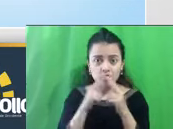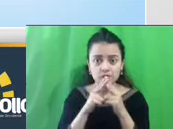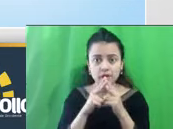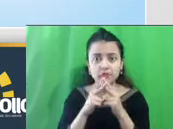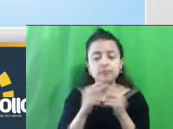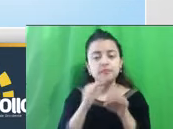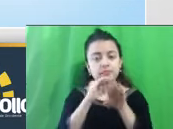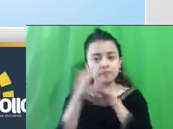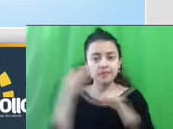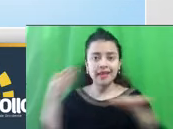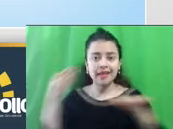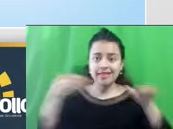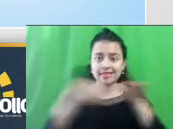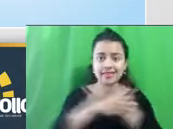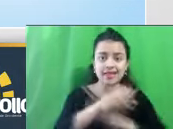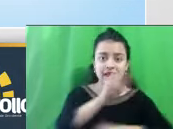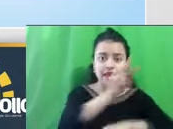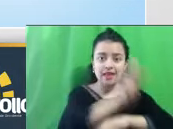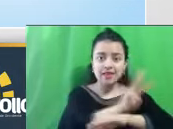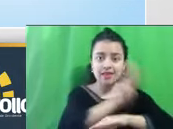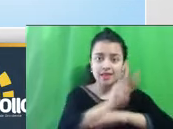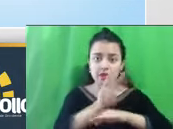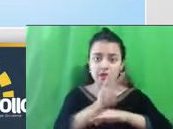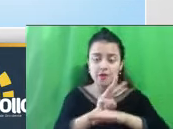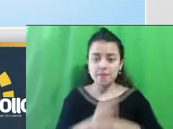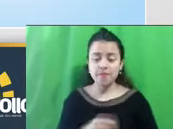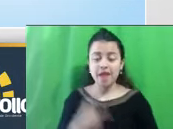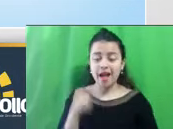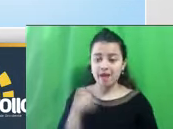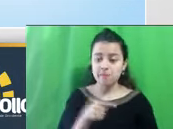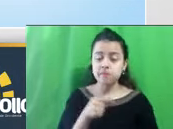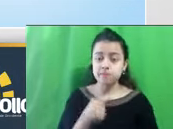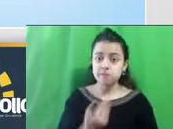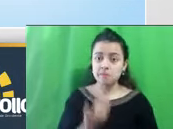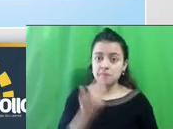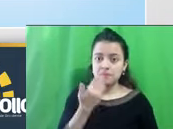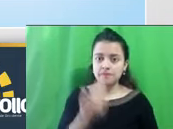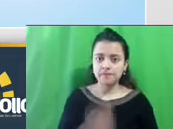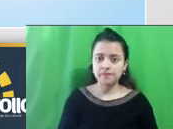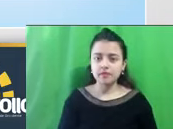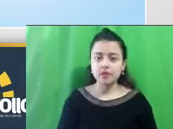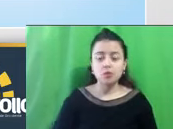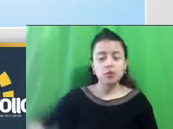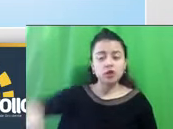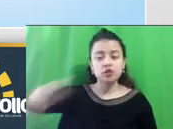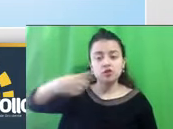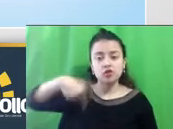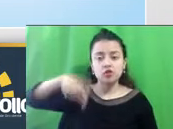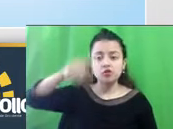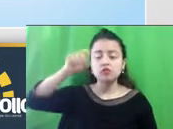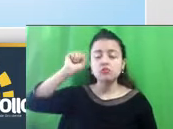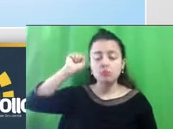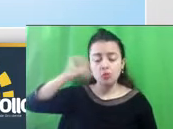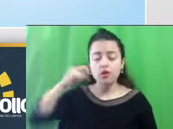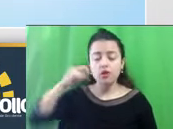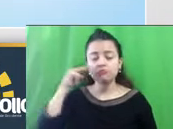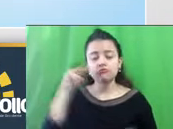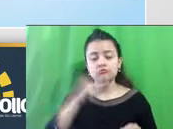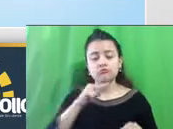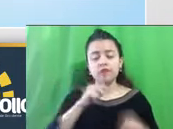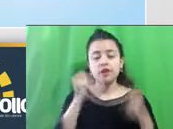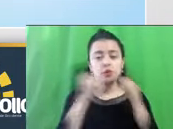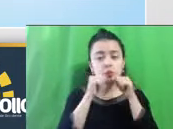empresa tienen información vital para el conocimiento de todos ustedes. La información es pública y la